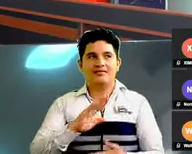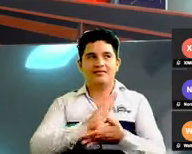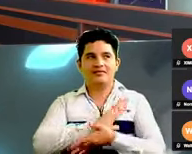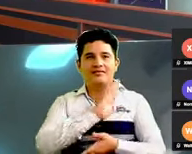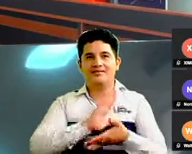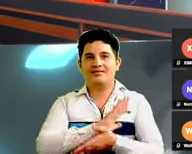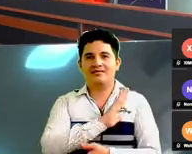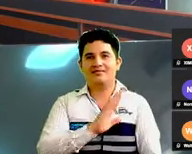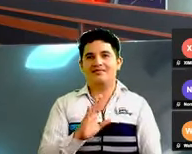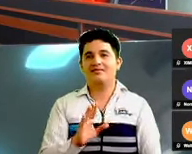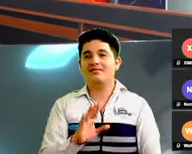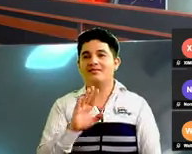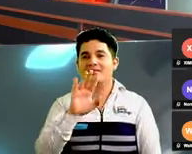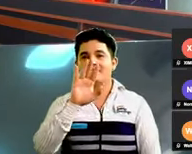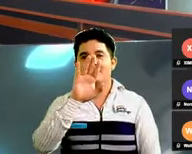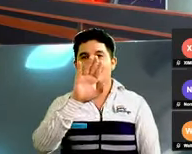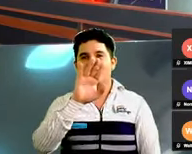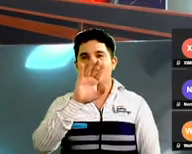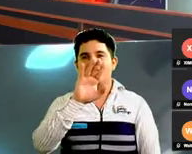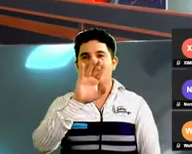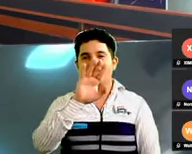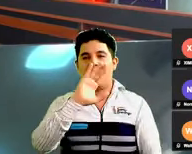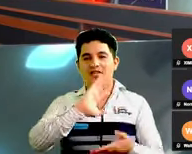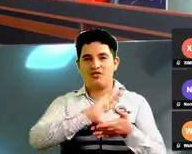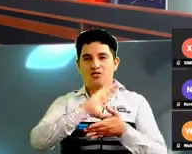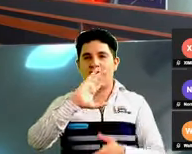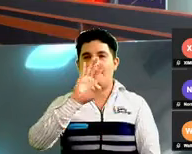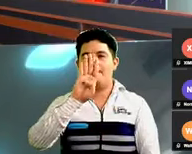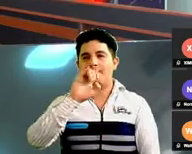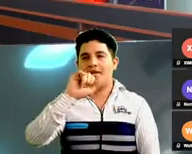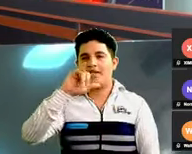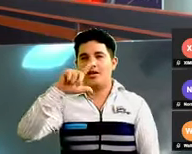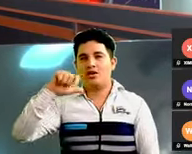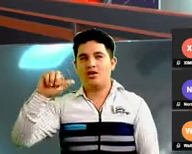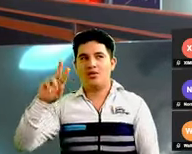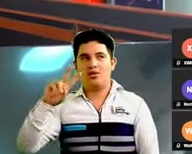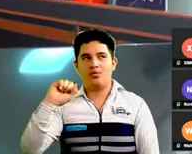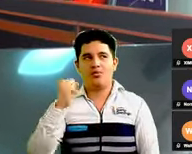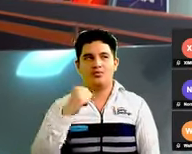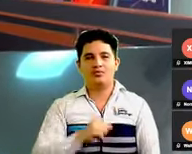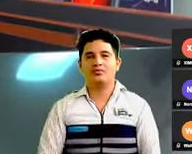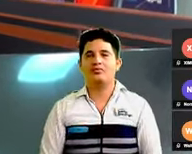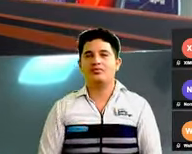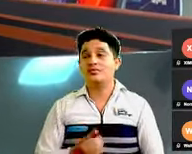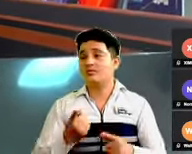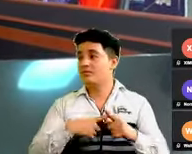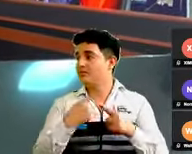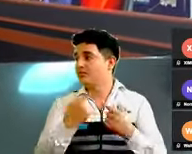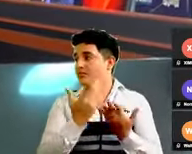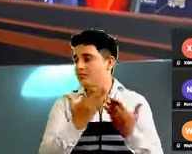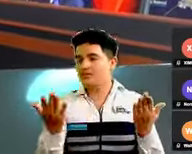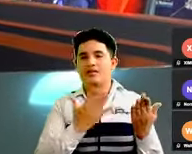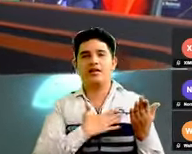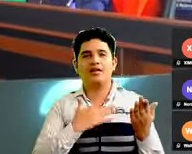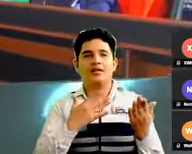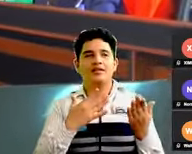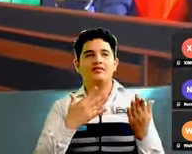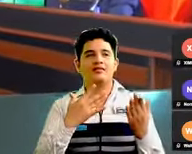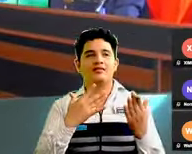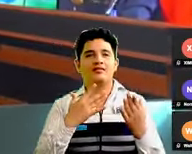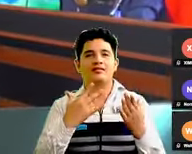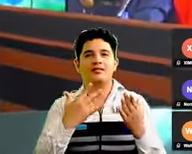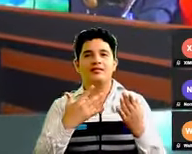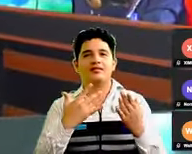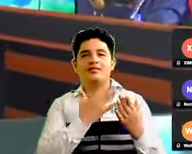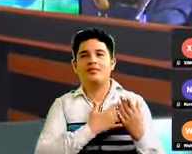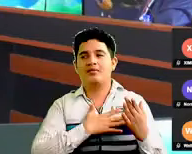Educativa María Eugenia Durán Villalobos, quien va a emitir un mensaje a nuestra querida ciudadanía y, por supuesto,